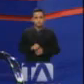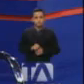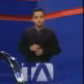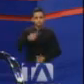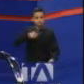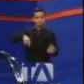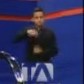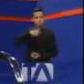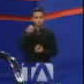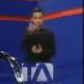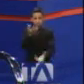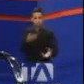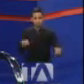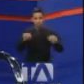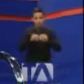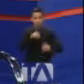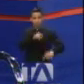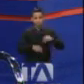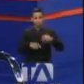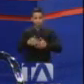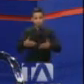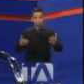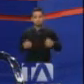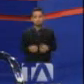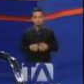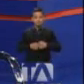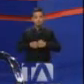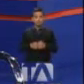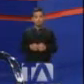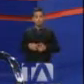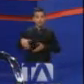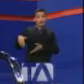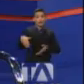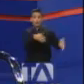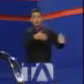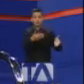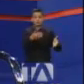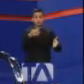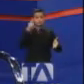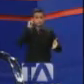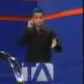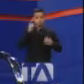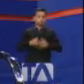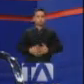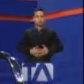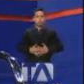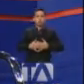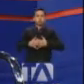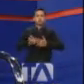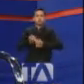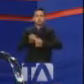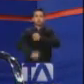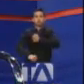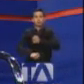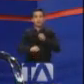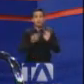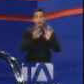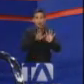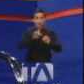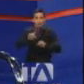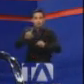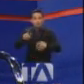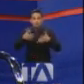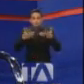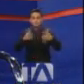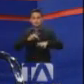Estamos de vuelta con más información, amigos televidentes. De un parto en la calle, en pleno centro histórico de Quito, fue alertado el EQ911 en horas